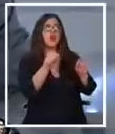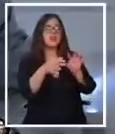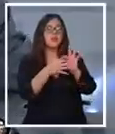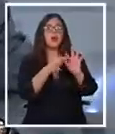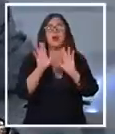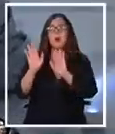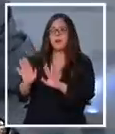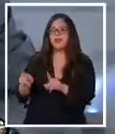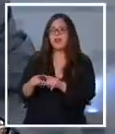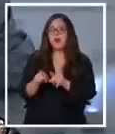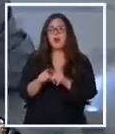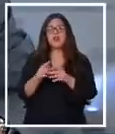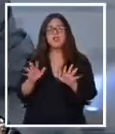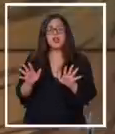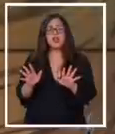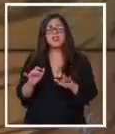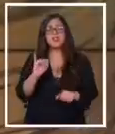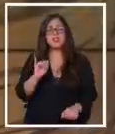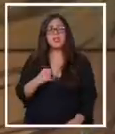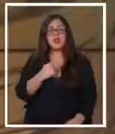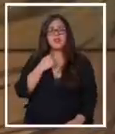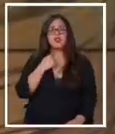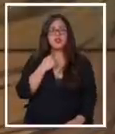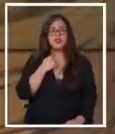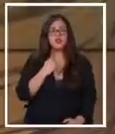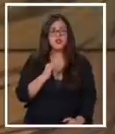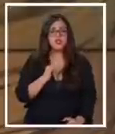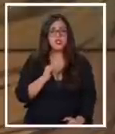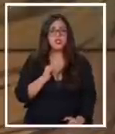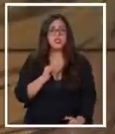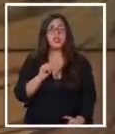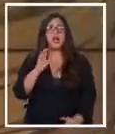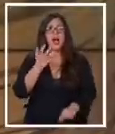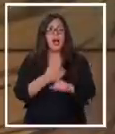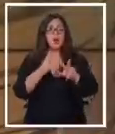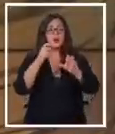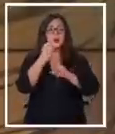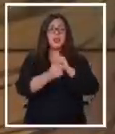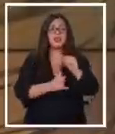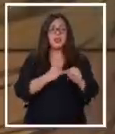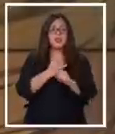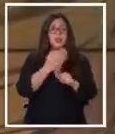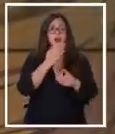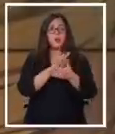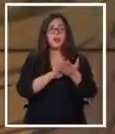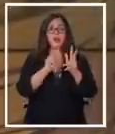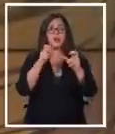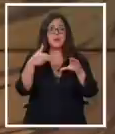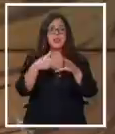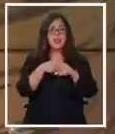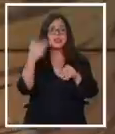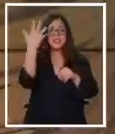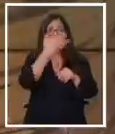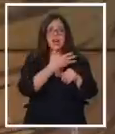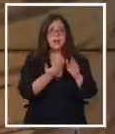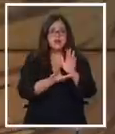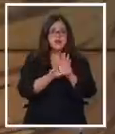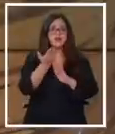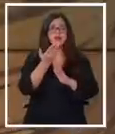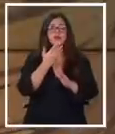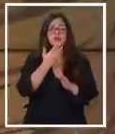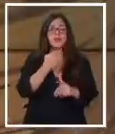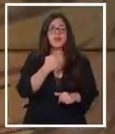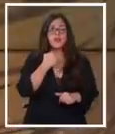sin lugar a dudas influyó y tenemos un contexto internacional complicado el alza de los combustibles influye muchísimo cuando